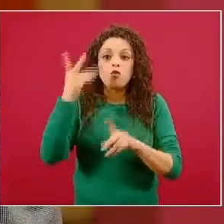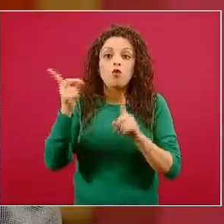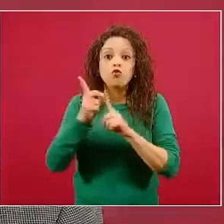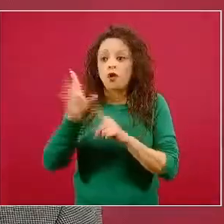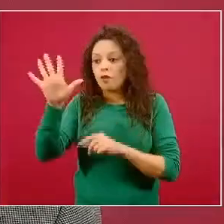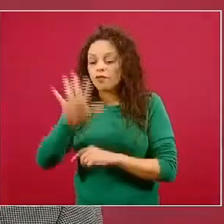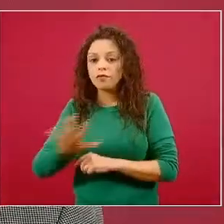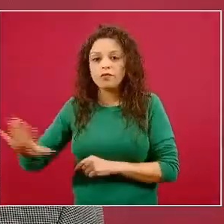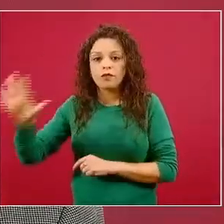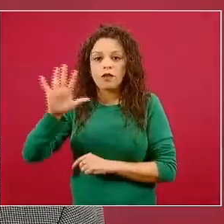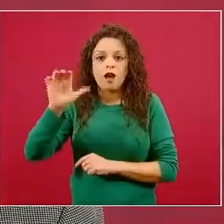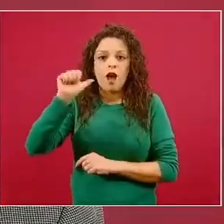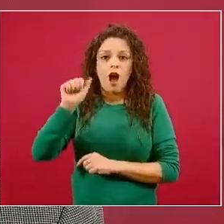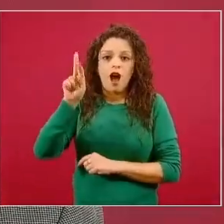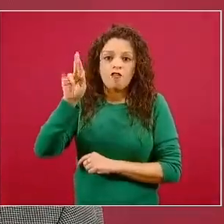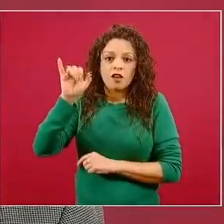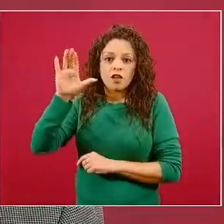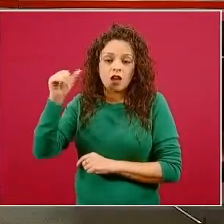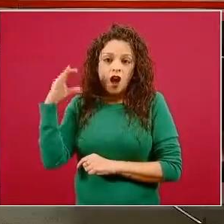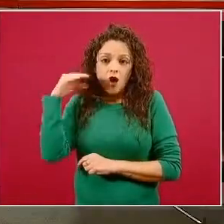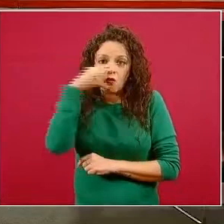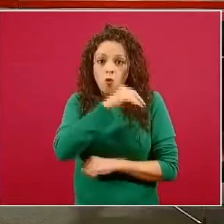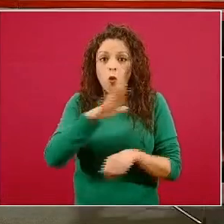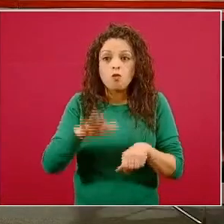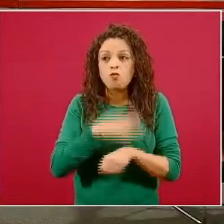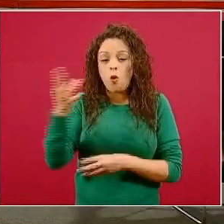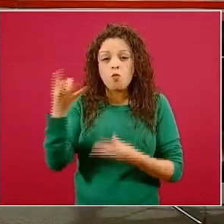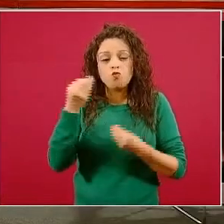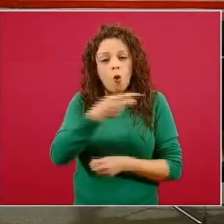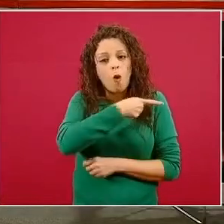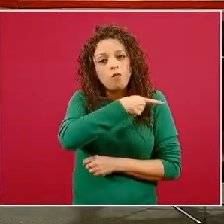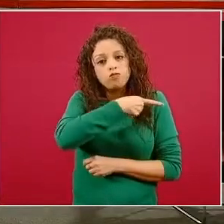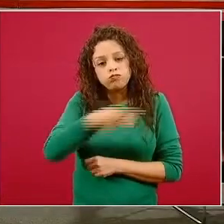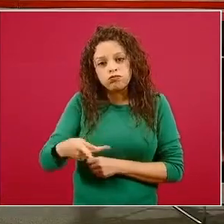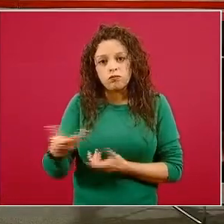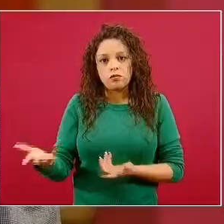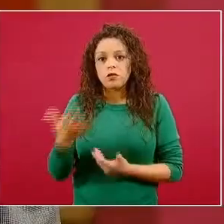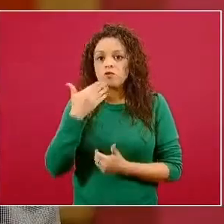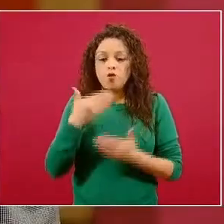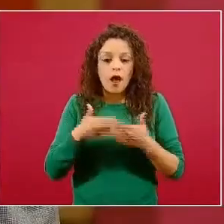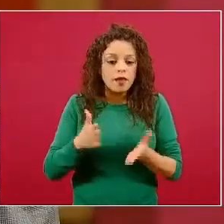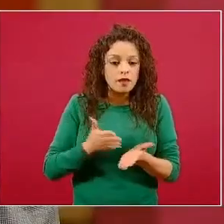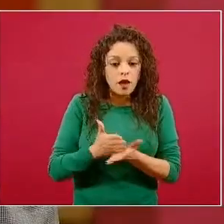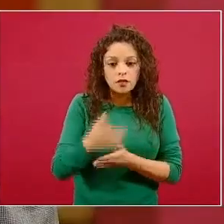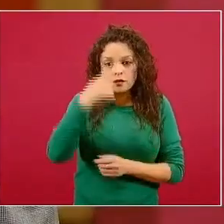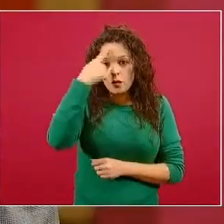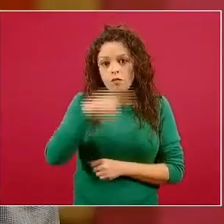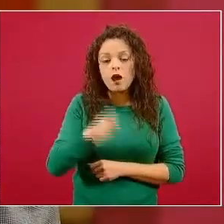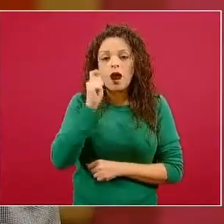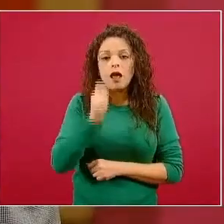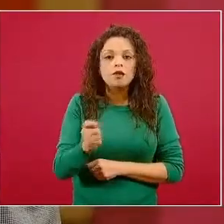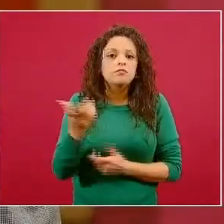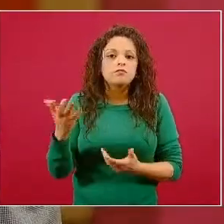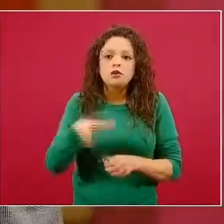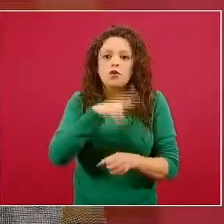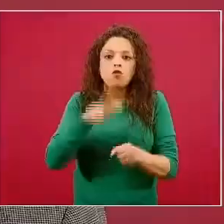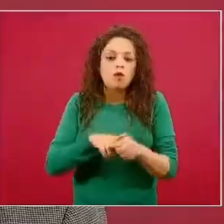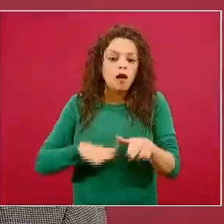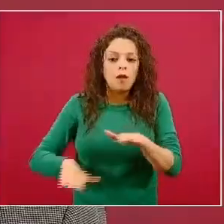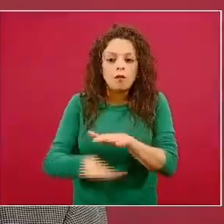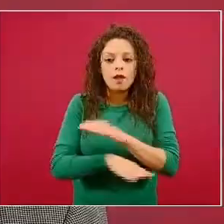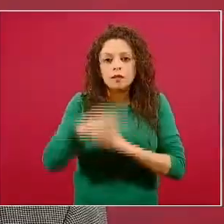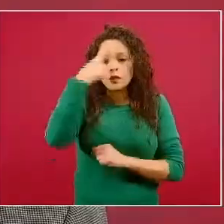las condiciones de desigualdad social, de pobreza, de falta de acceso a recursos básicos para la